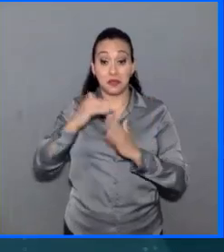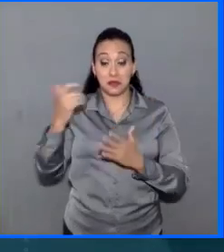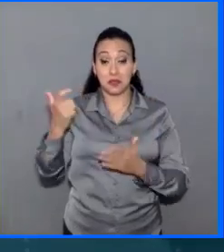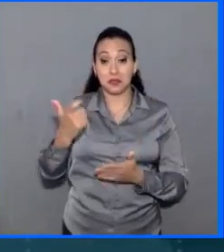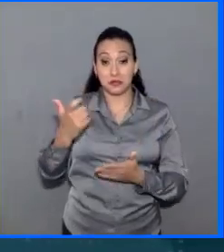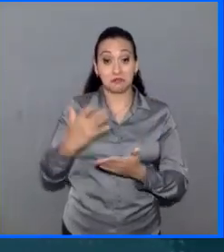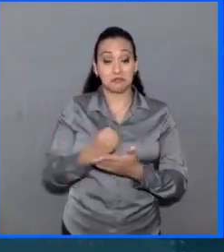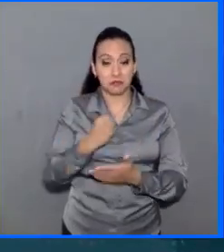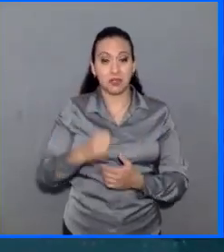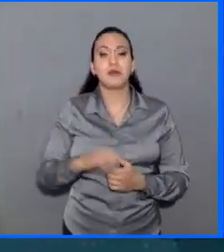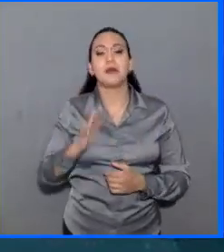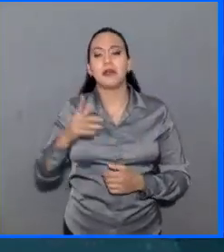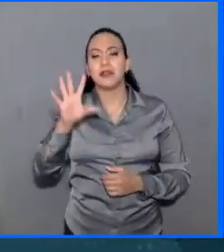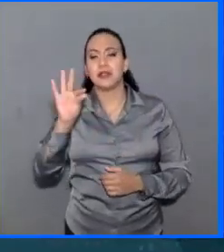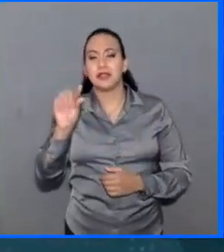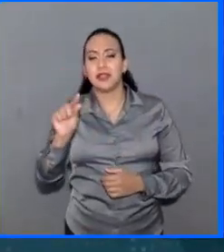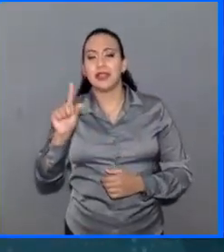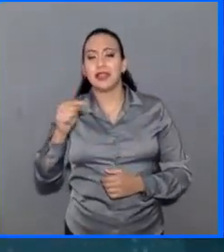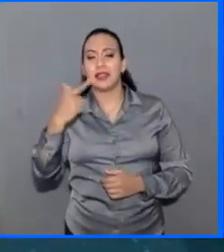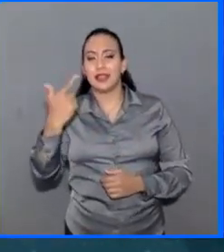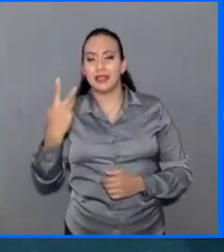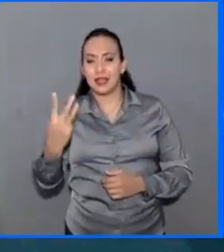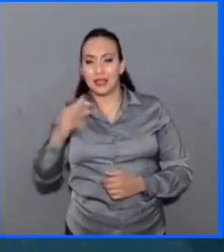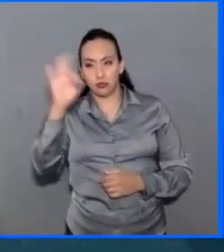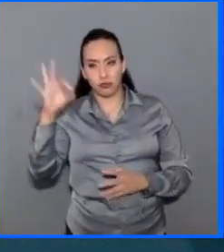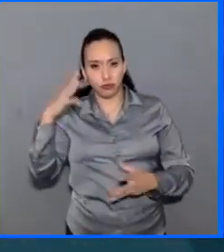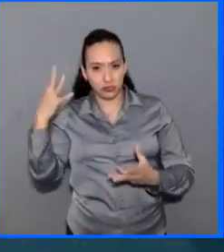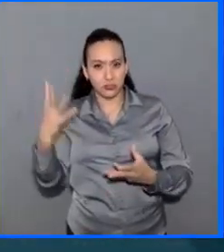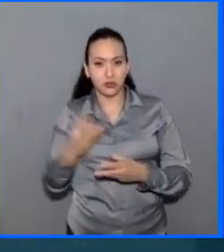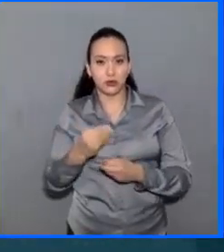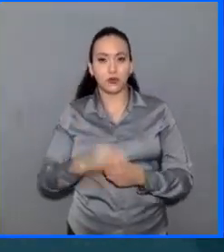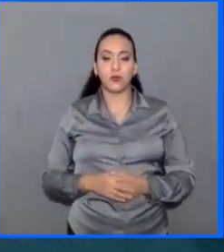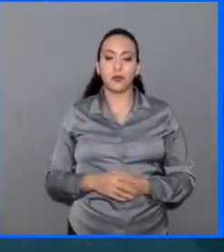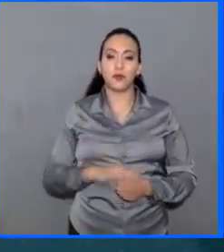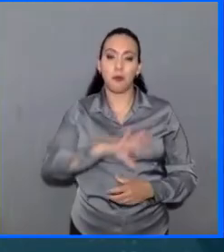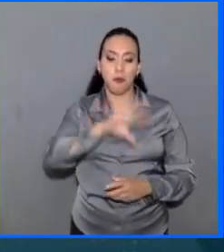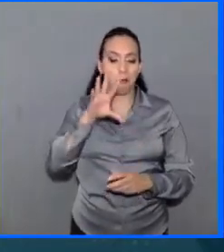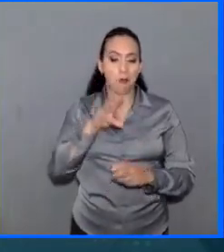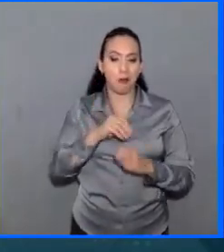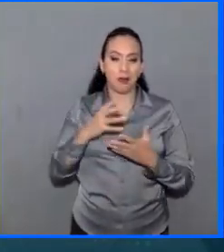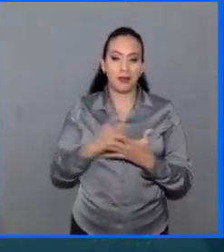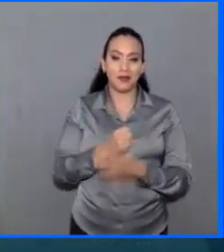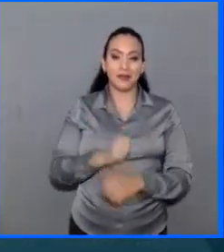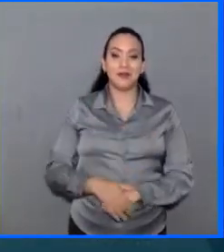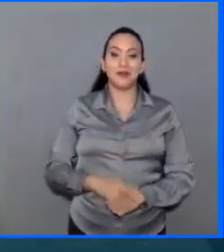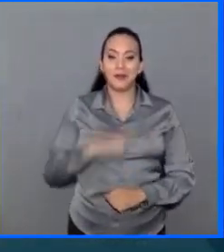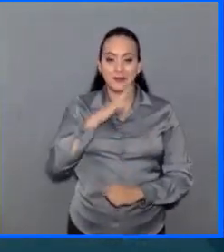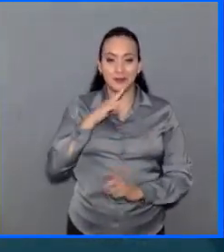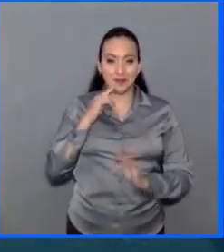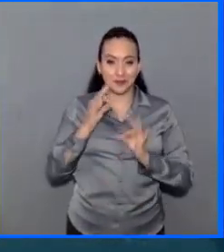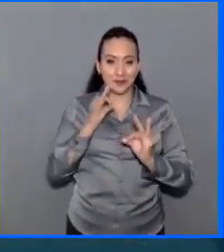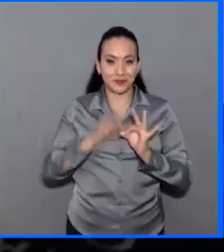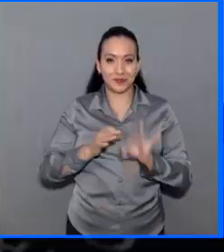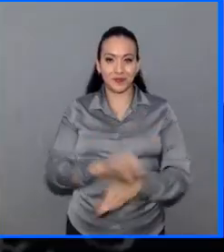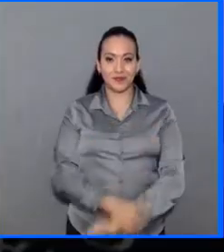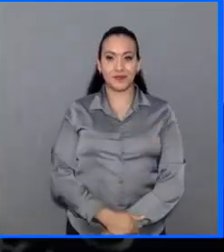el 73% del total. Para el canal del Poder Judicial de la Federación, Lilian